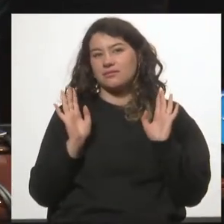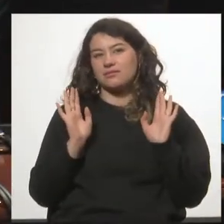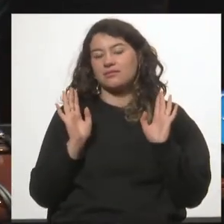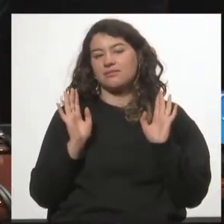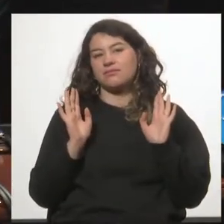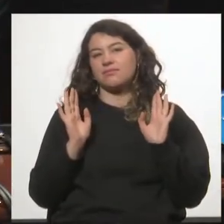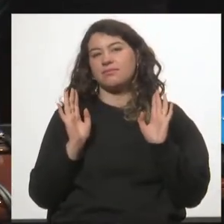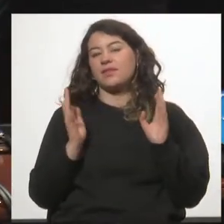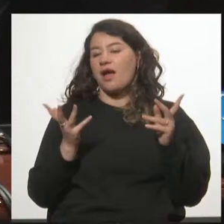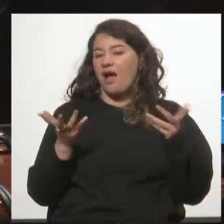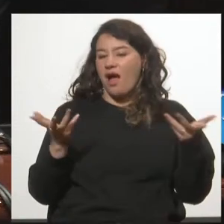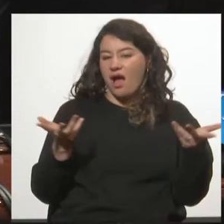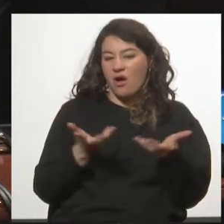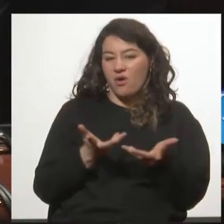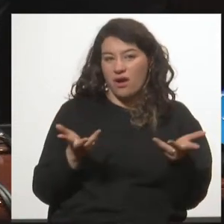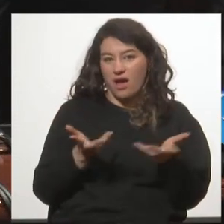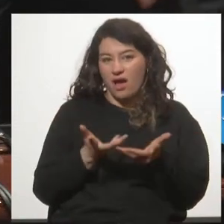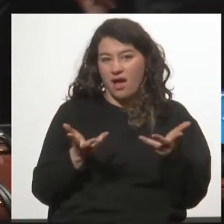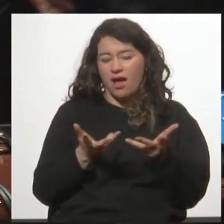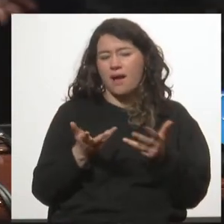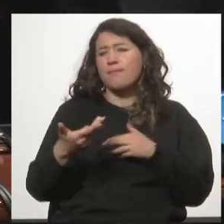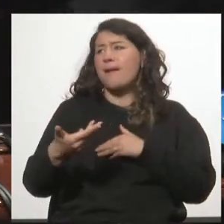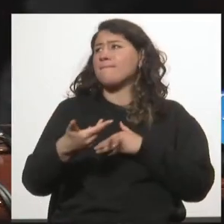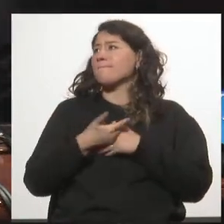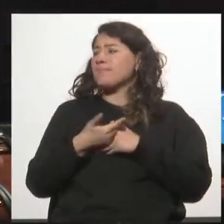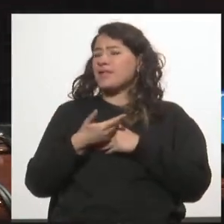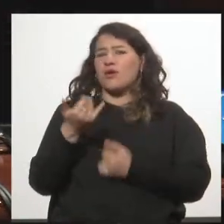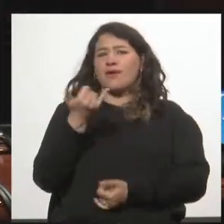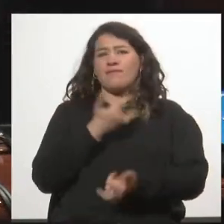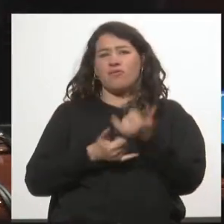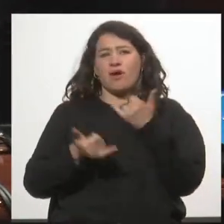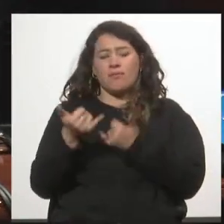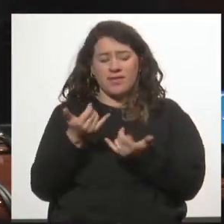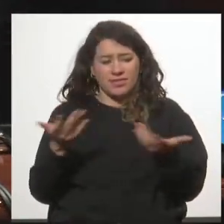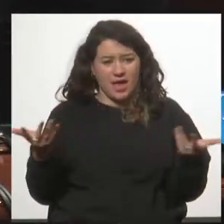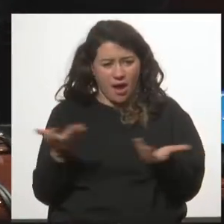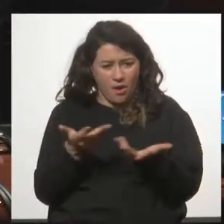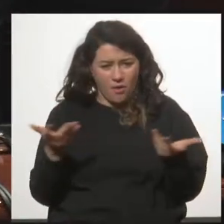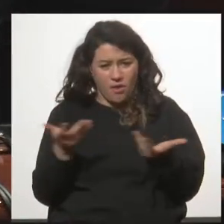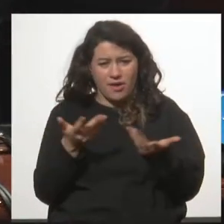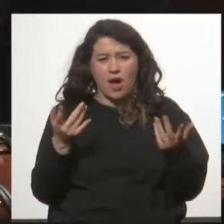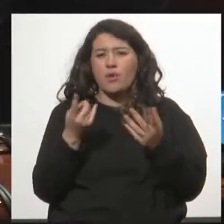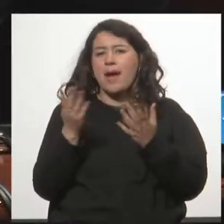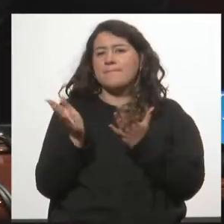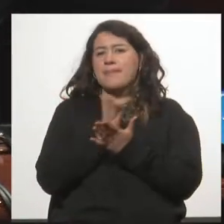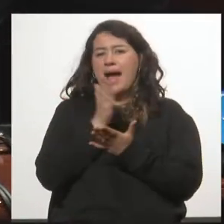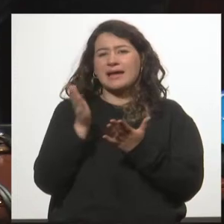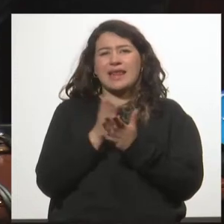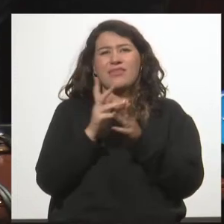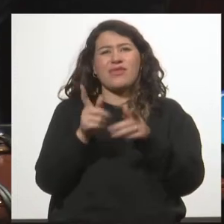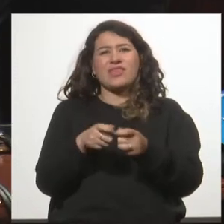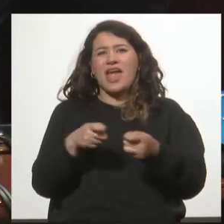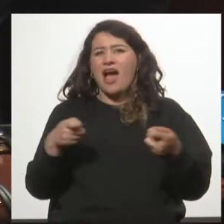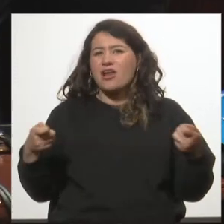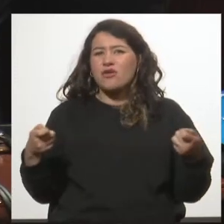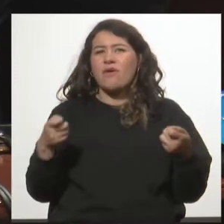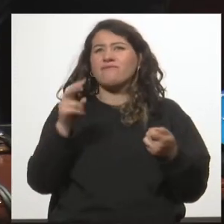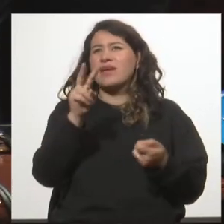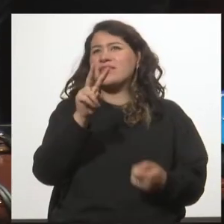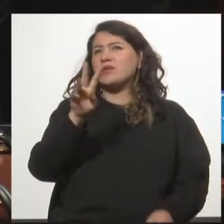me entero ahora que aquel pedido de informe que yo tenía aquí porque ocupó alguna página de diario el